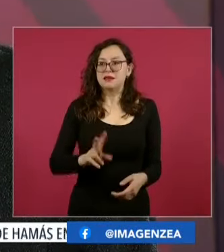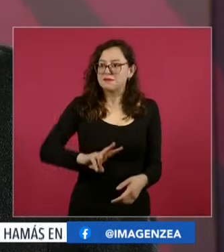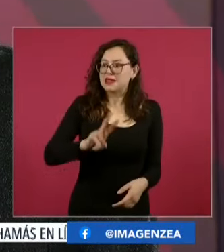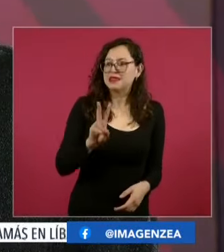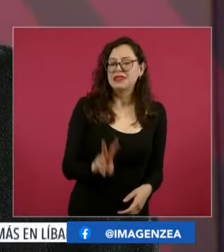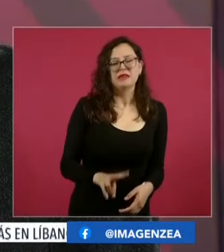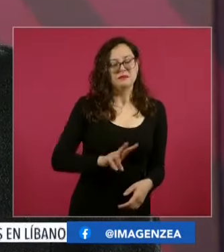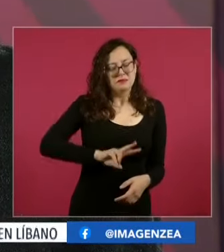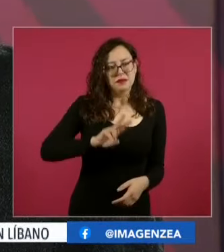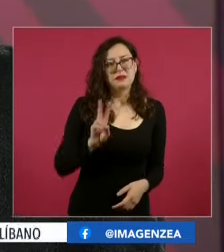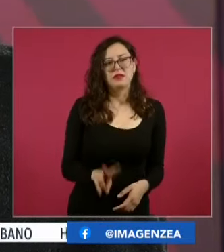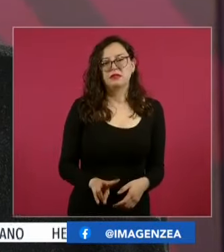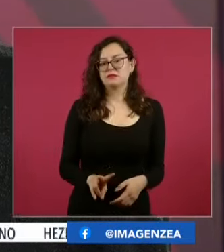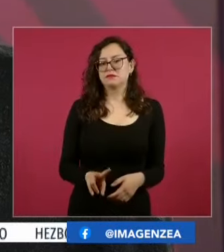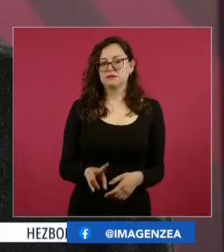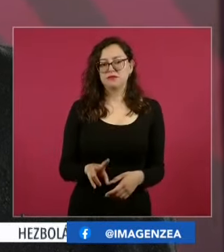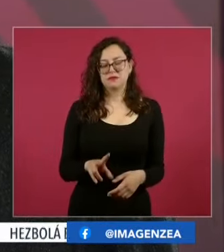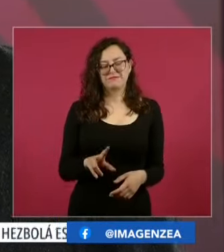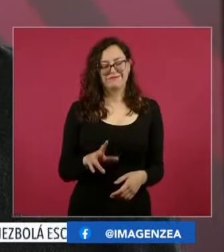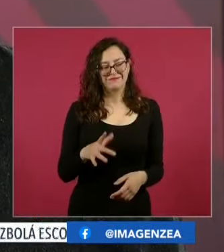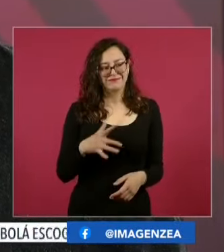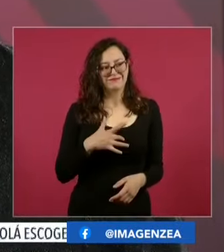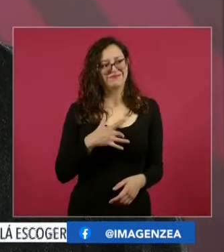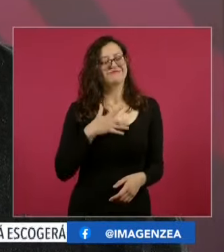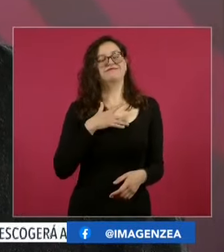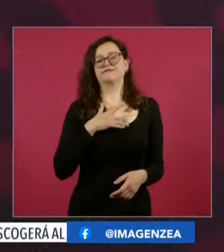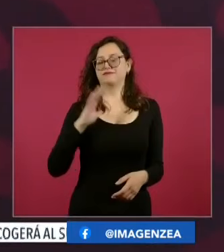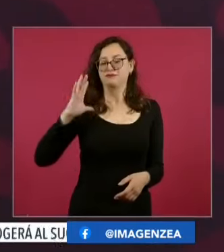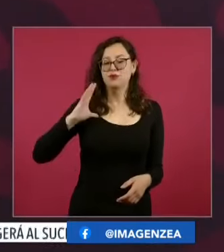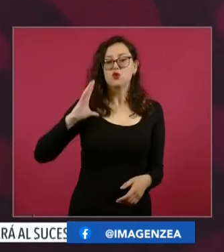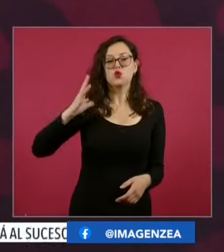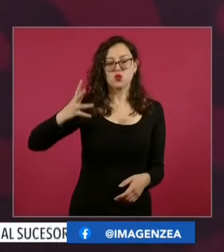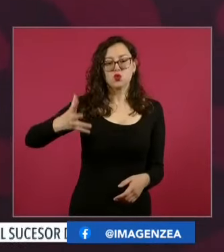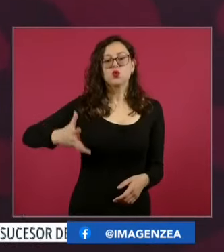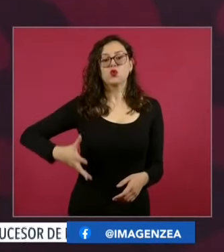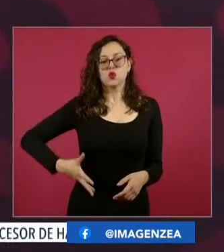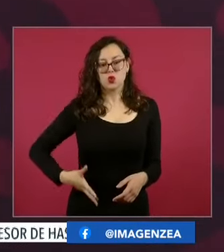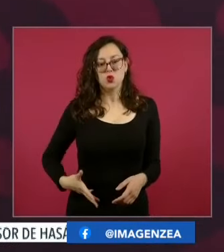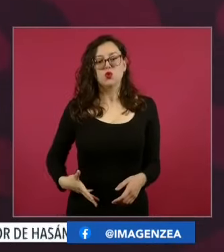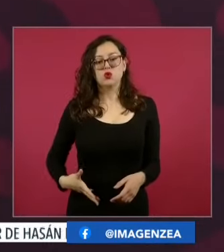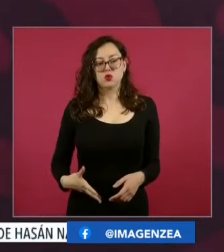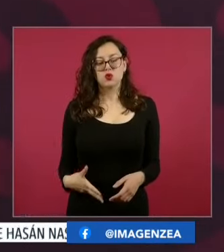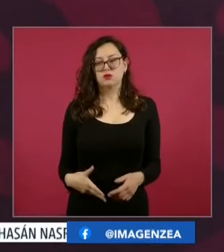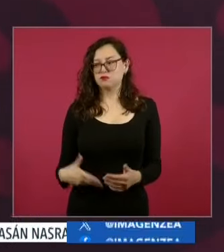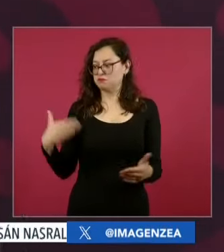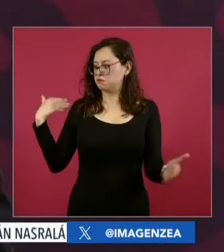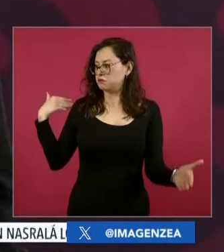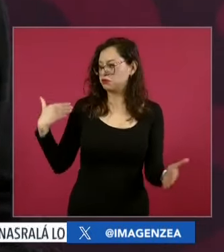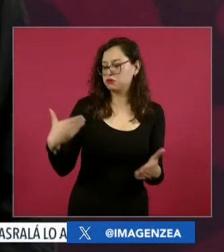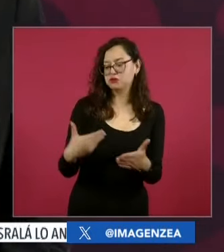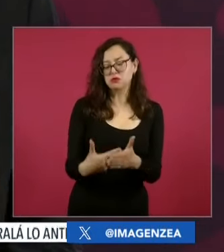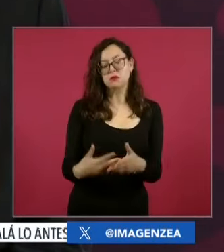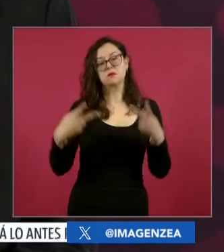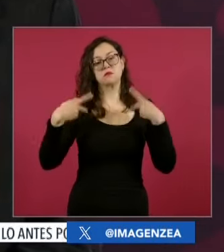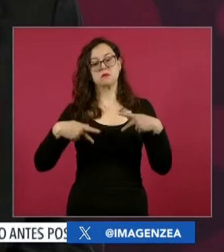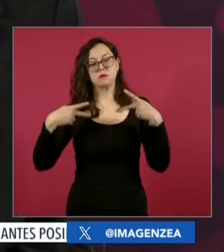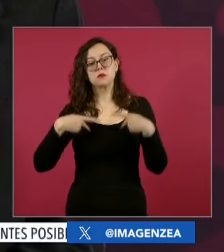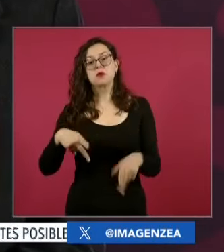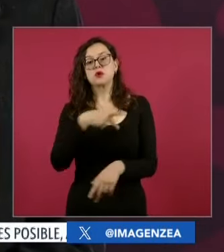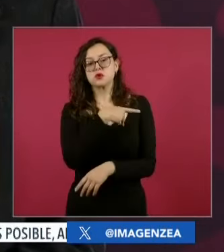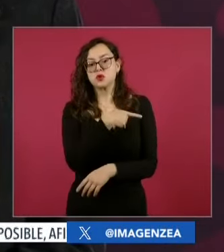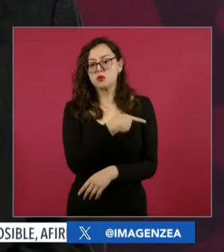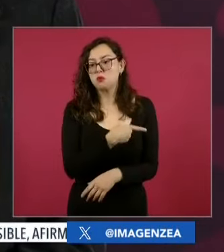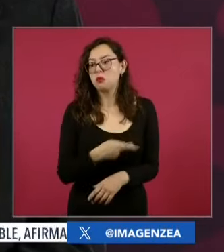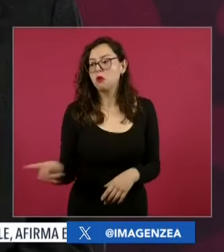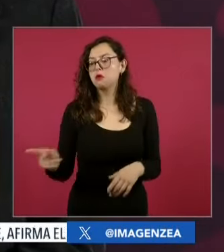y ese es otro timbre de orgullo, reducir la pobreza y